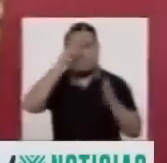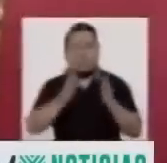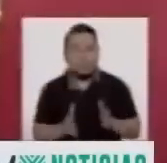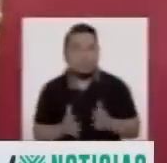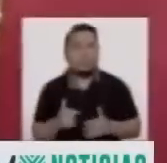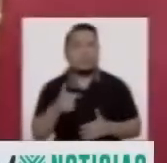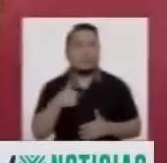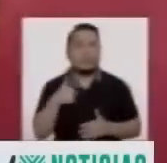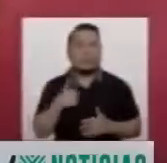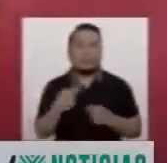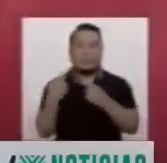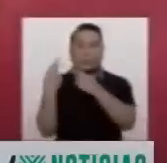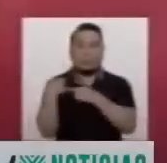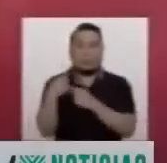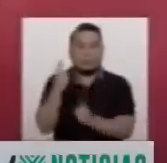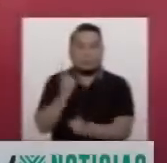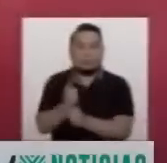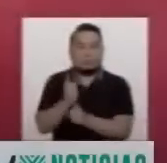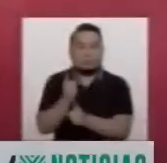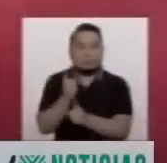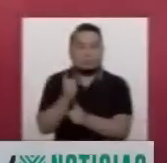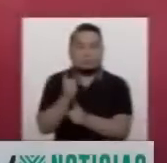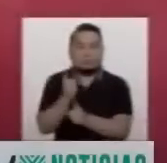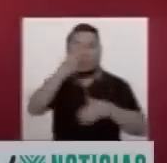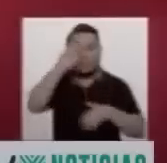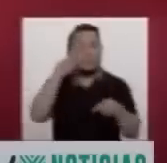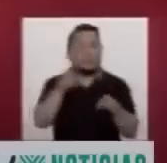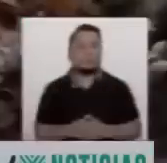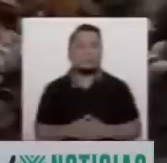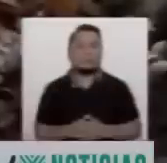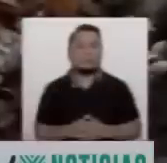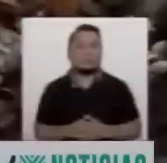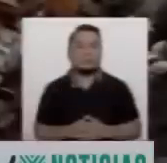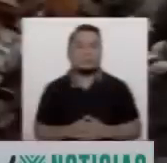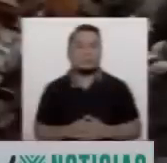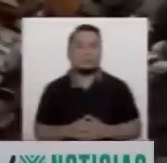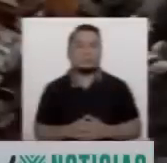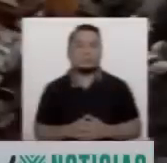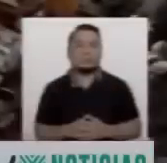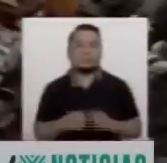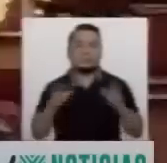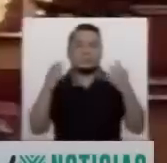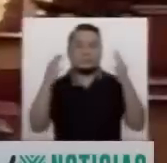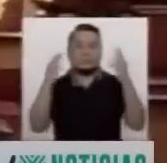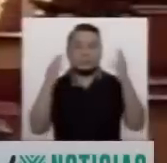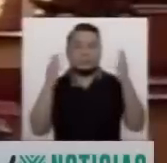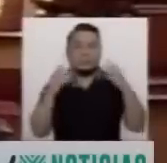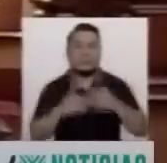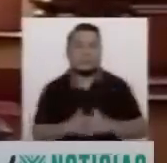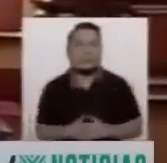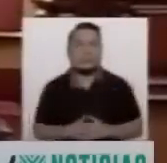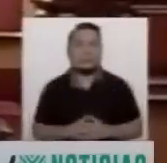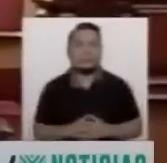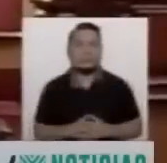pagan lo que se hace Es un grupo de revoltosos vándalos delincuentes no entonces este